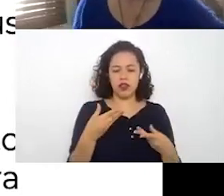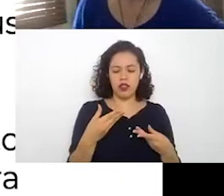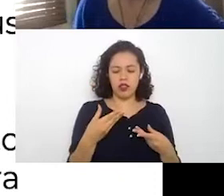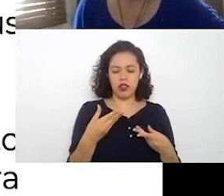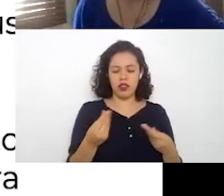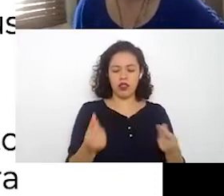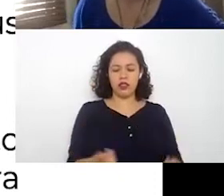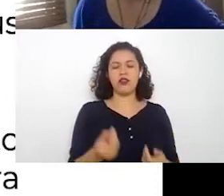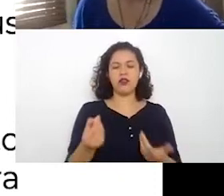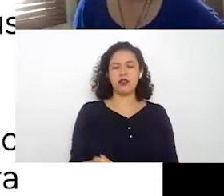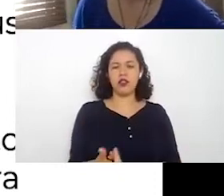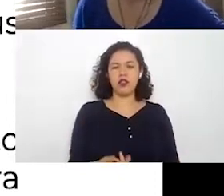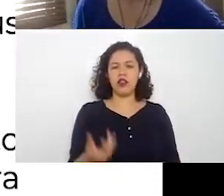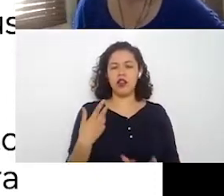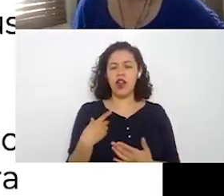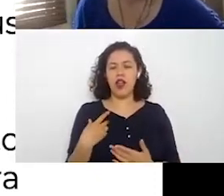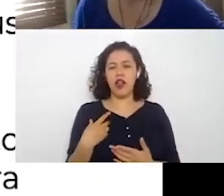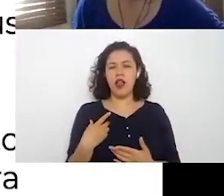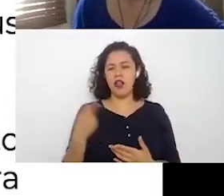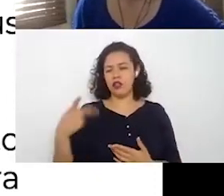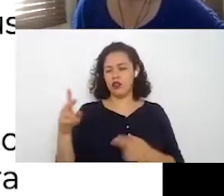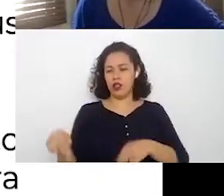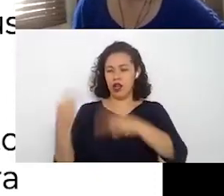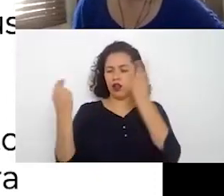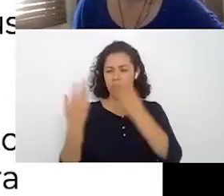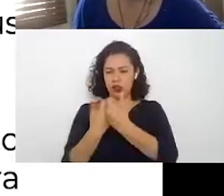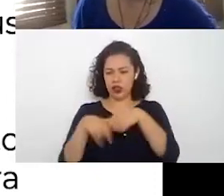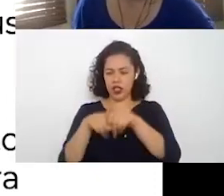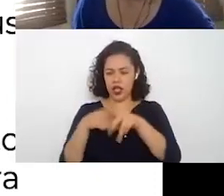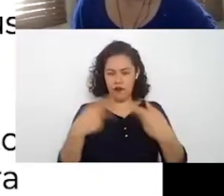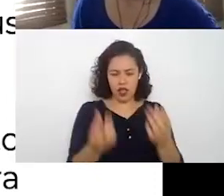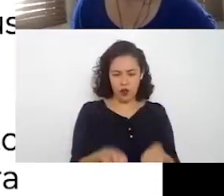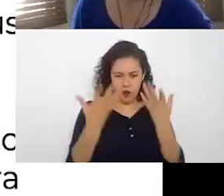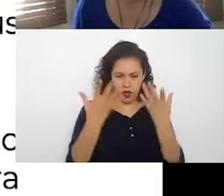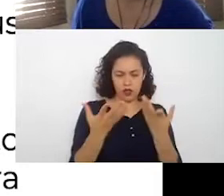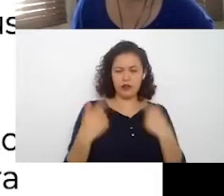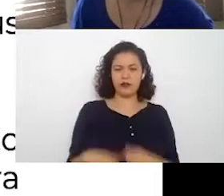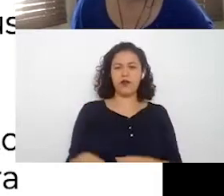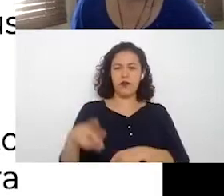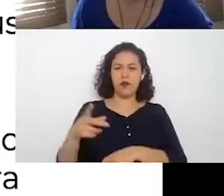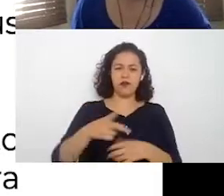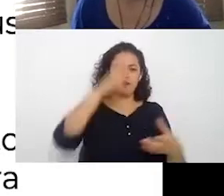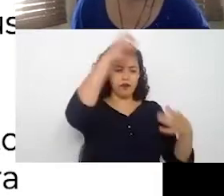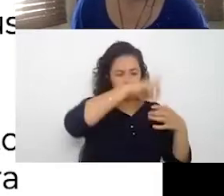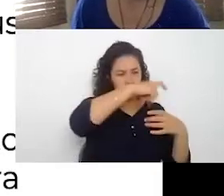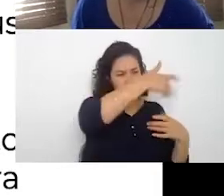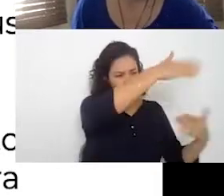el ingreso por la venta de su negocio social, cuál es el ingreso por los donativos y